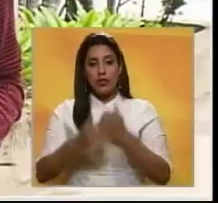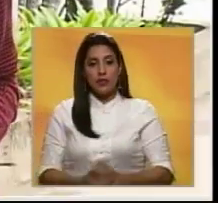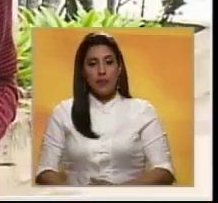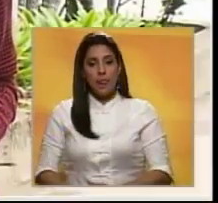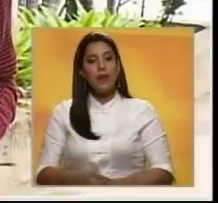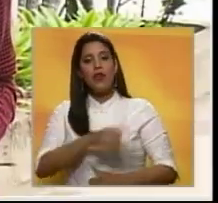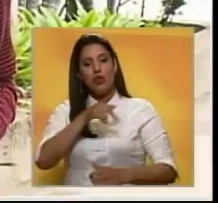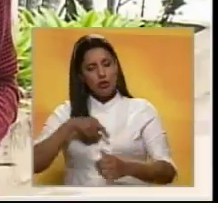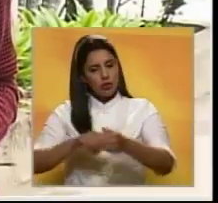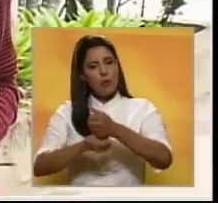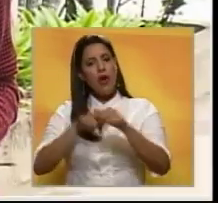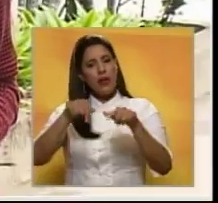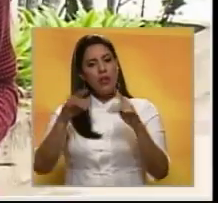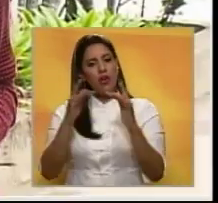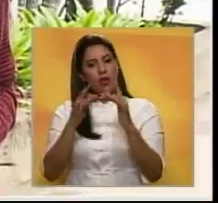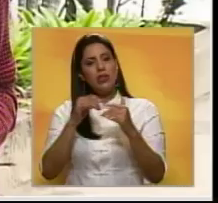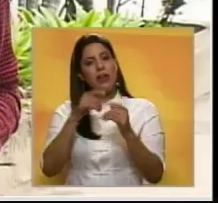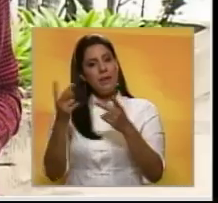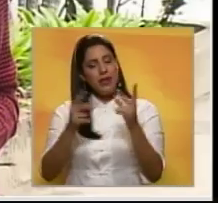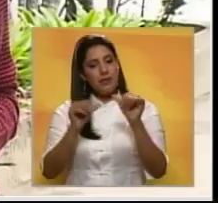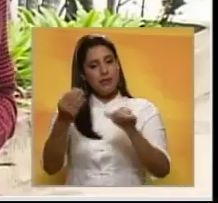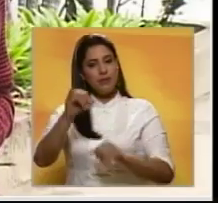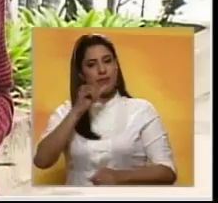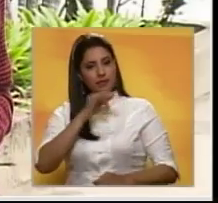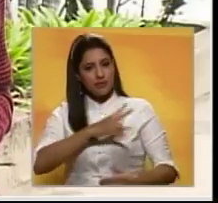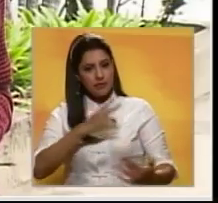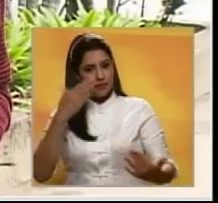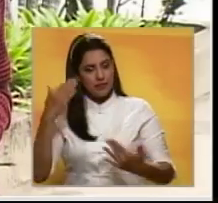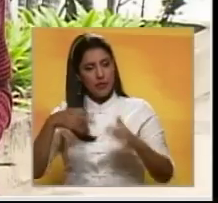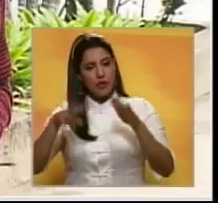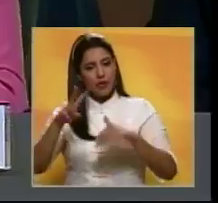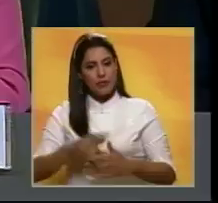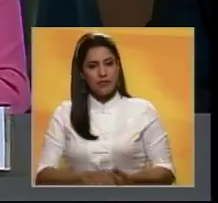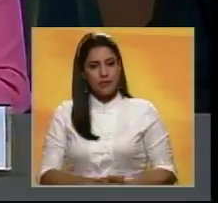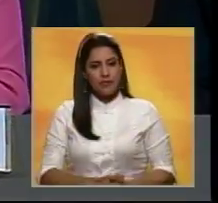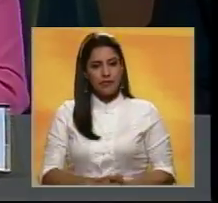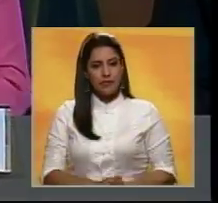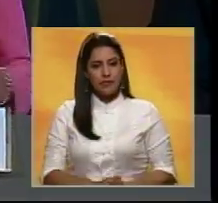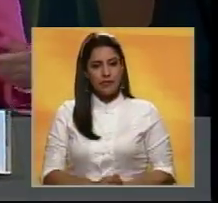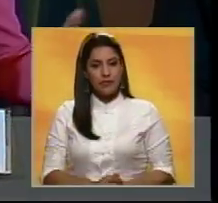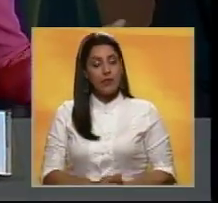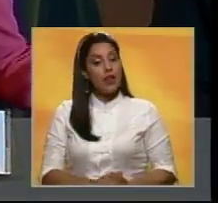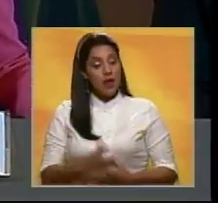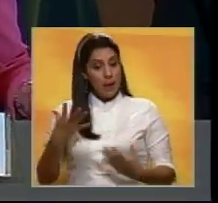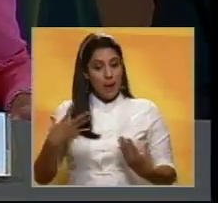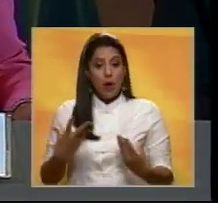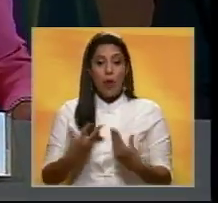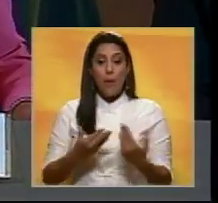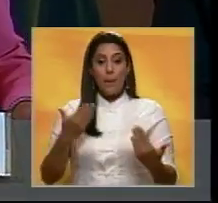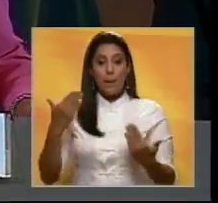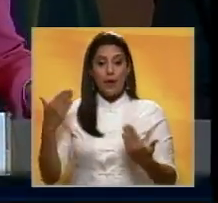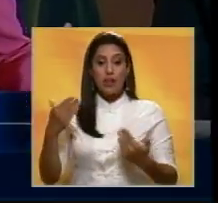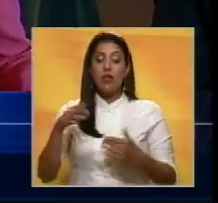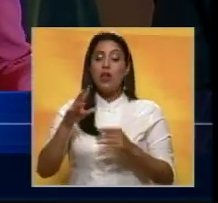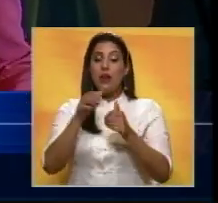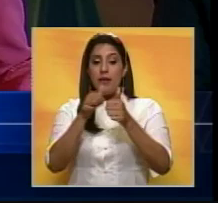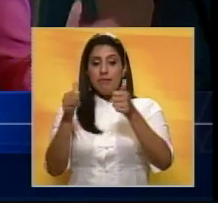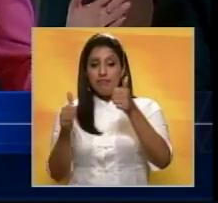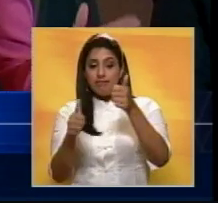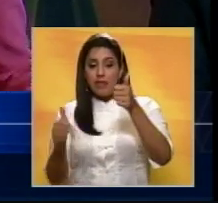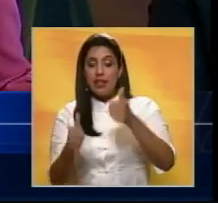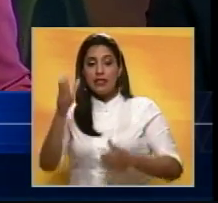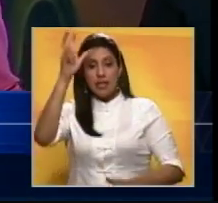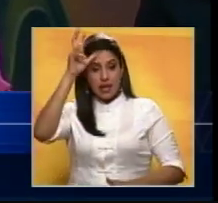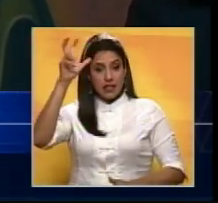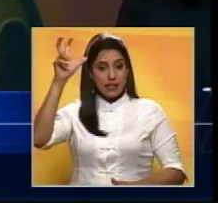manifestaciones. En nuestro aporte hasta ahora, la invitación es a que continúen con mucho más de nuestra emisión meridiana. Me acompañan los vicecancilleres,